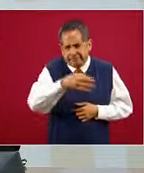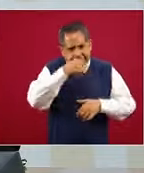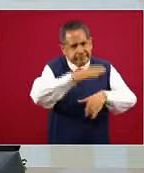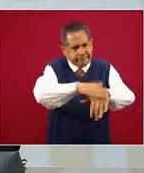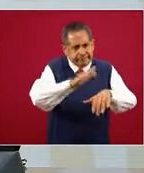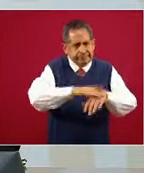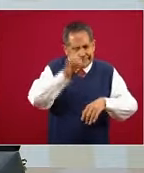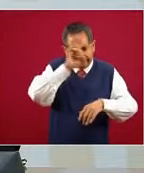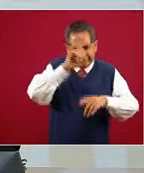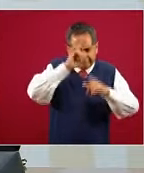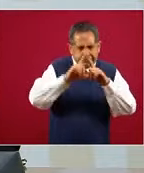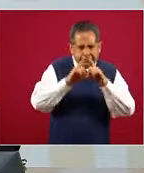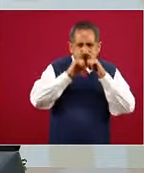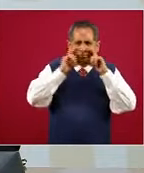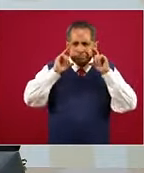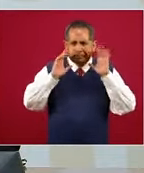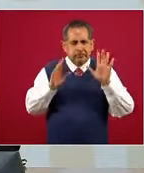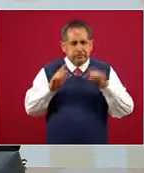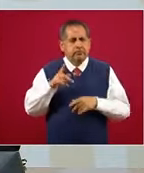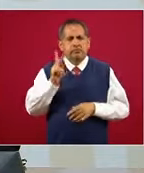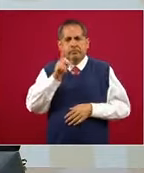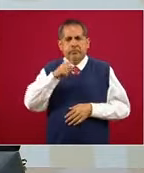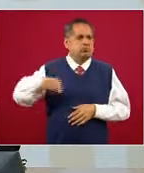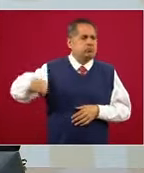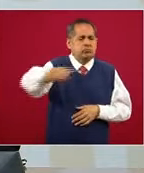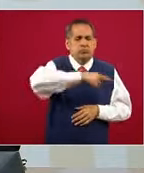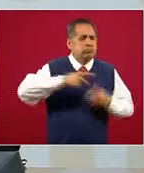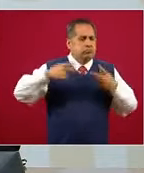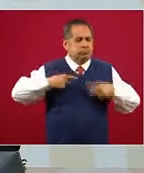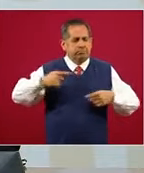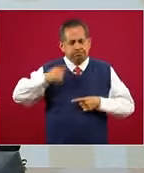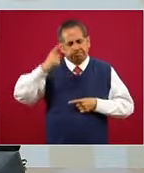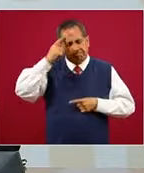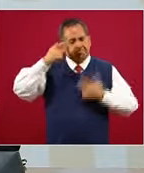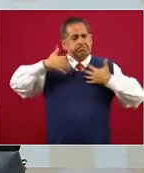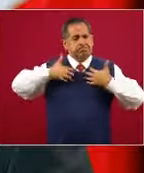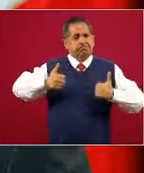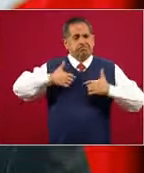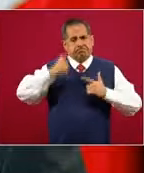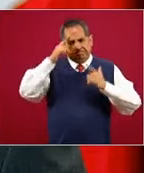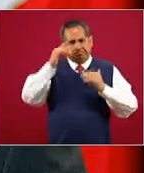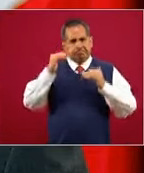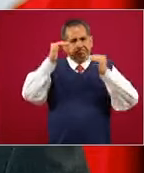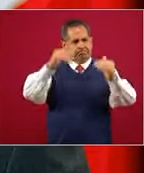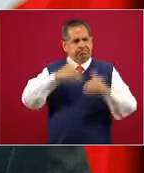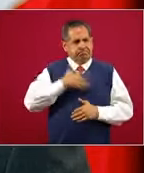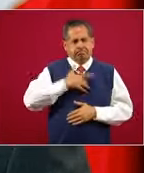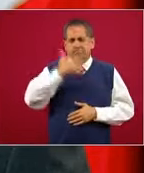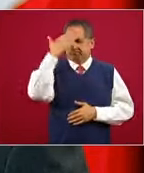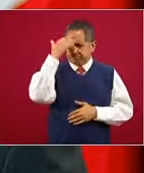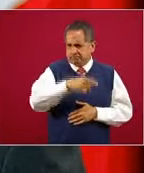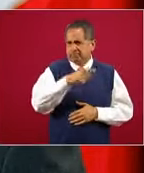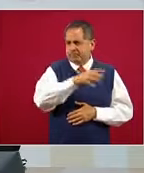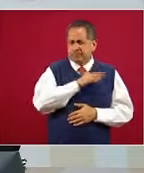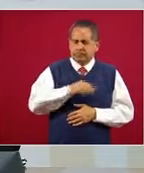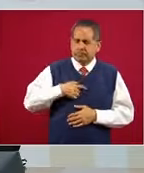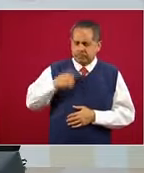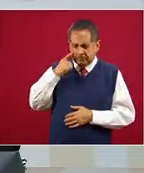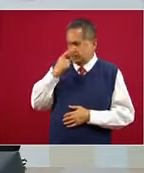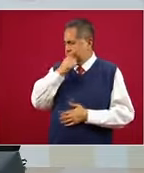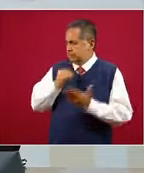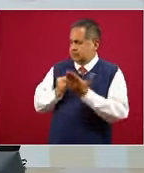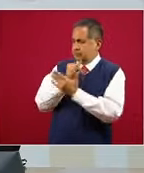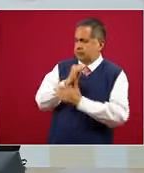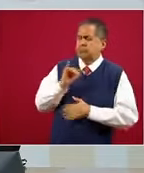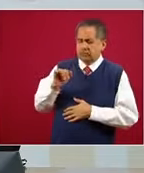pero consideramos que la sociedad está conformada de personas maduras, de personas conscientes, que pueden tomar